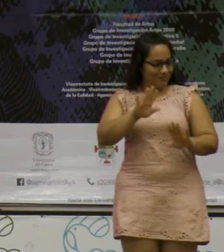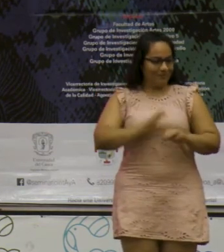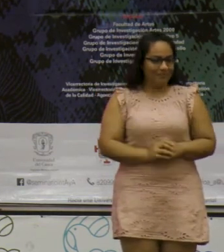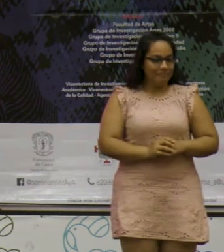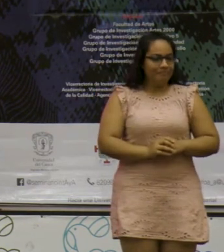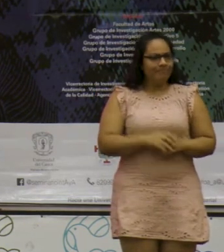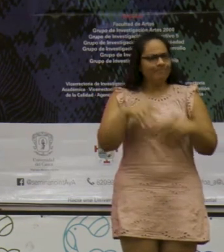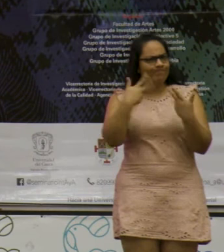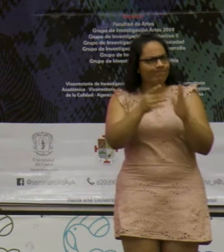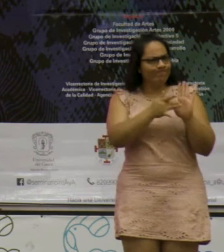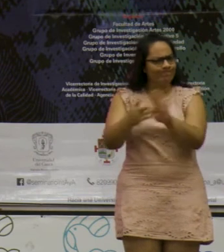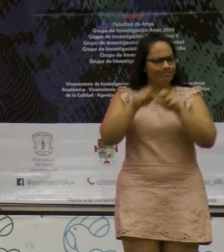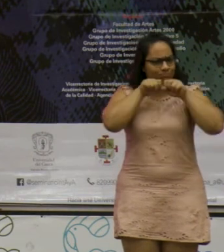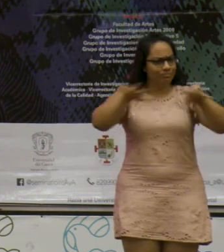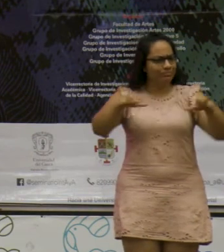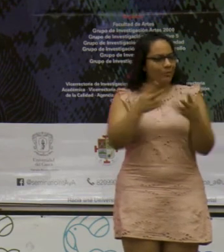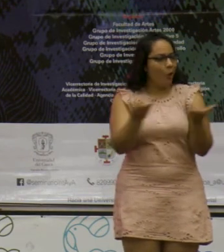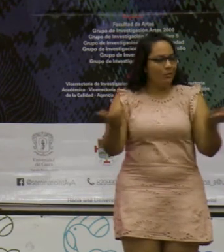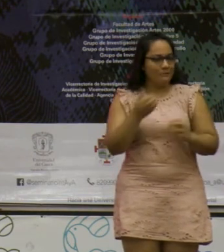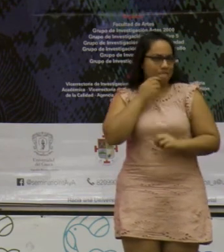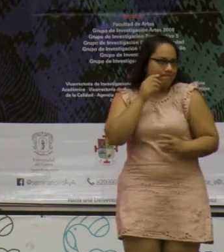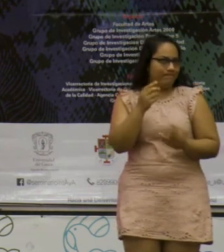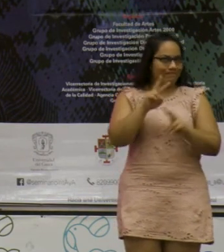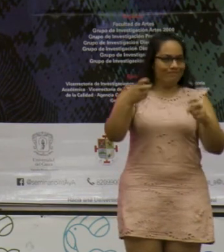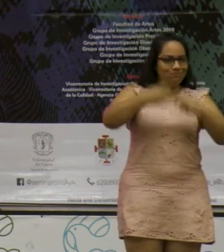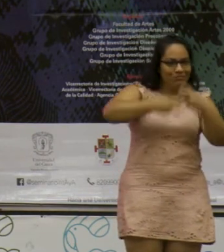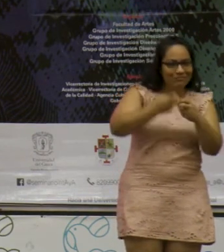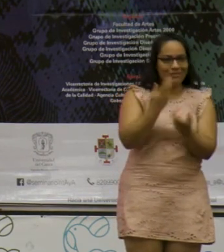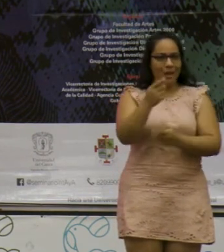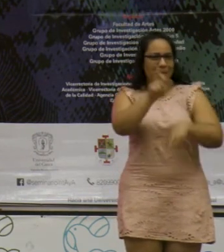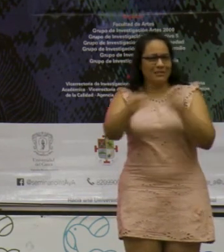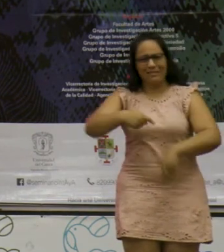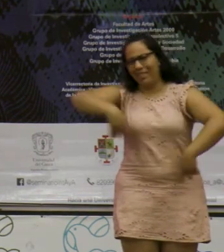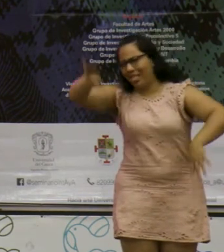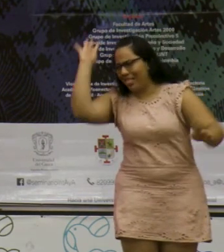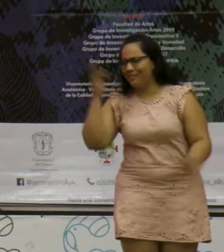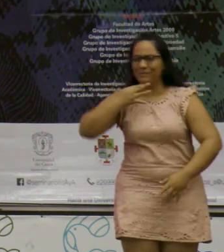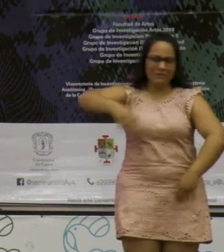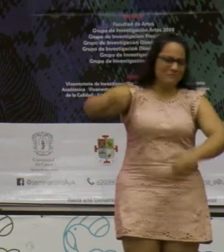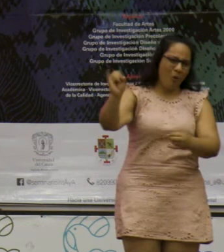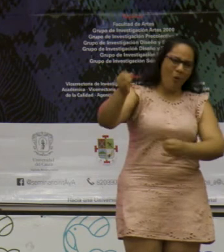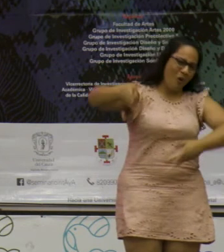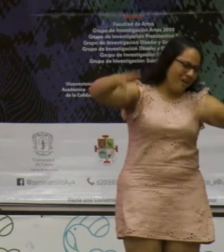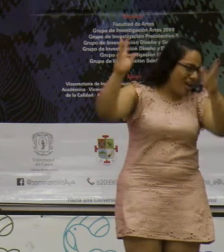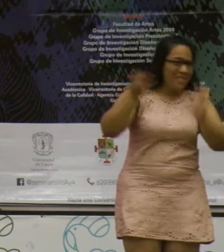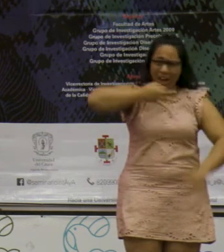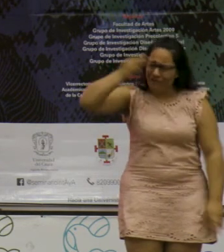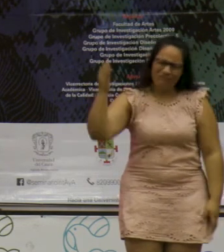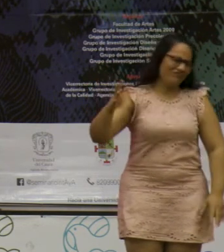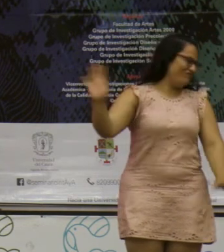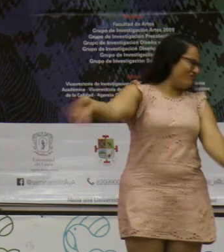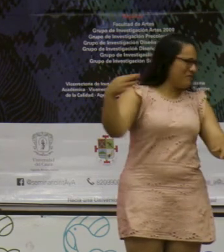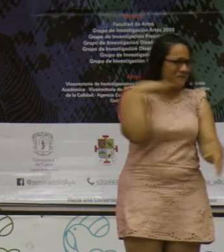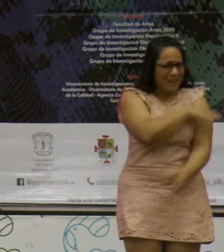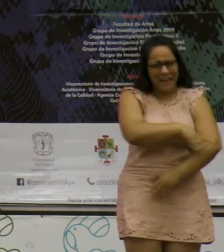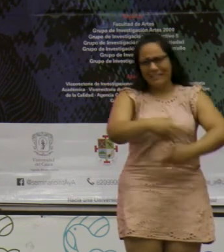El agenciamiento de las cosas esto es una cosa repolémica, hay gente que dice esto es pura pendejada, dejen de joder, eso no existe, no sean